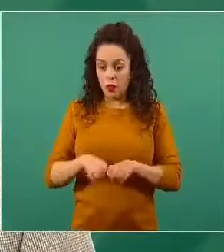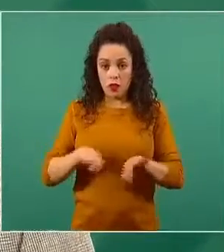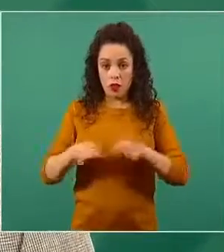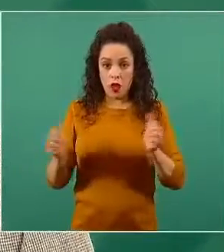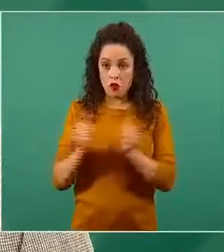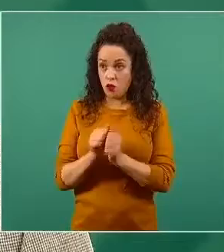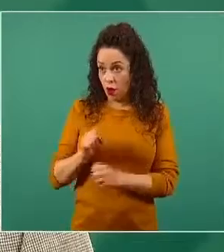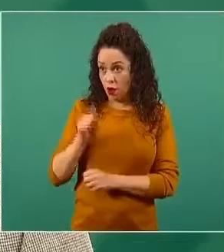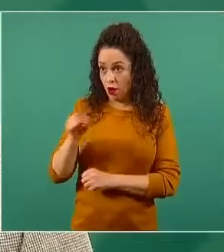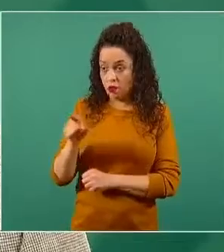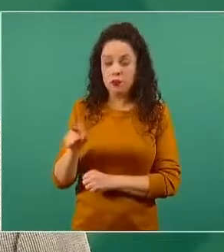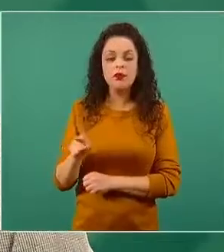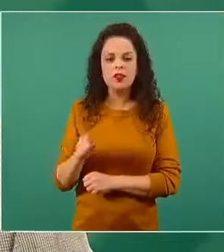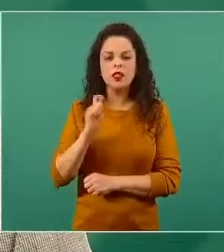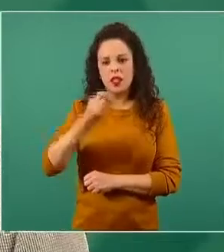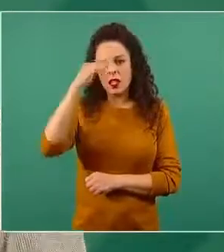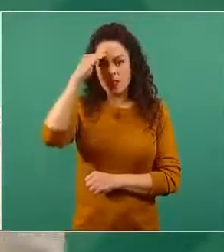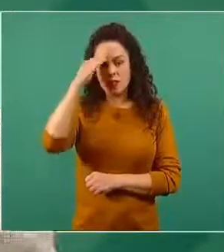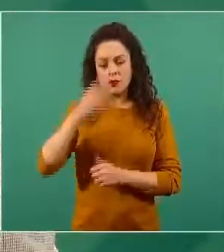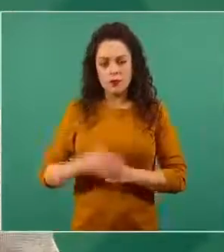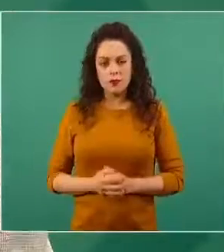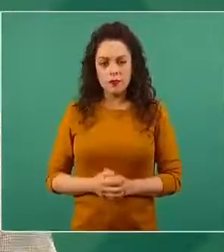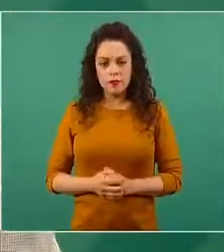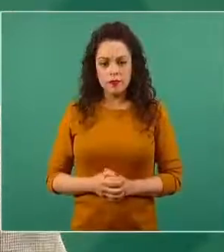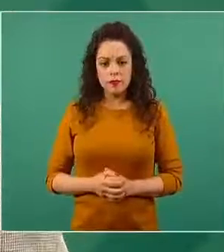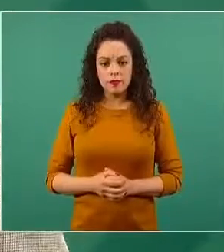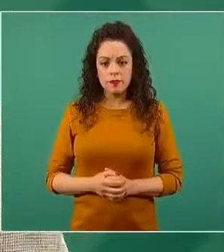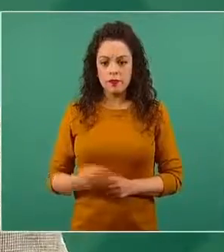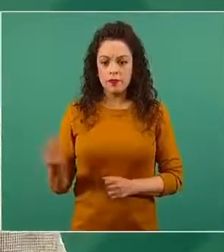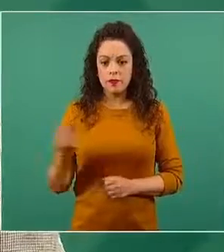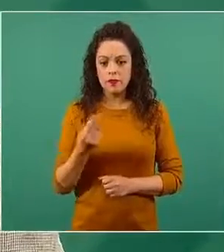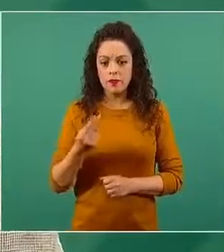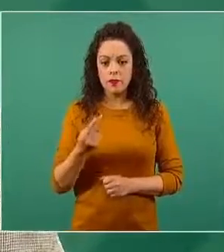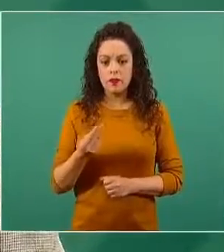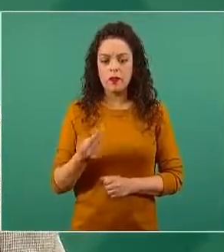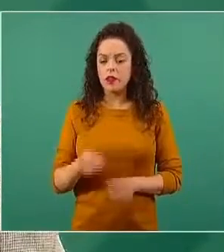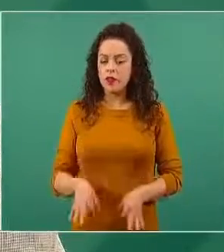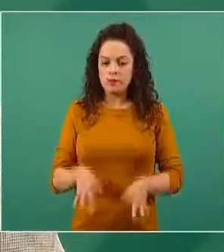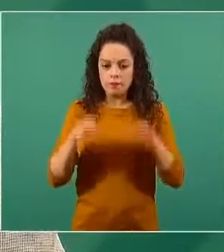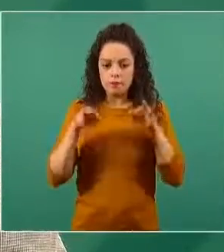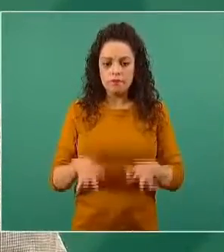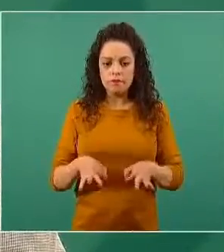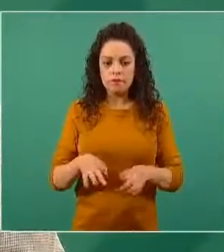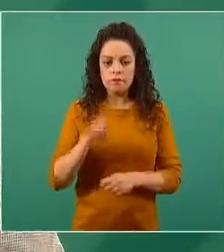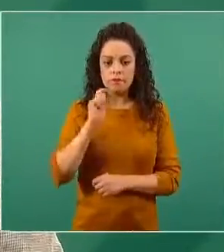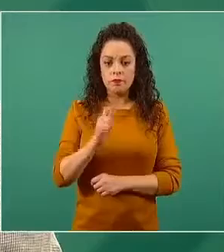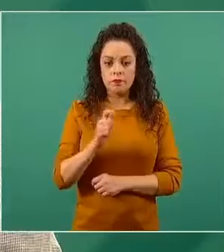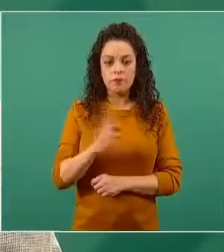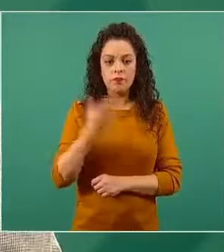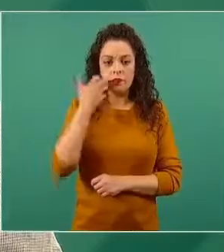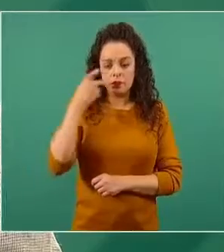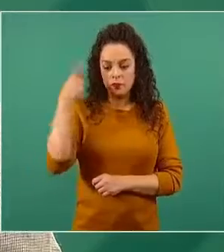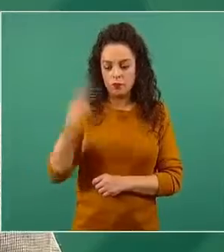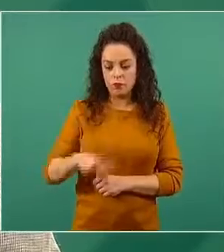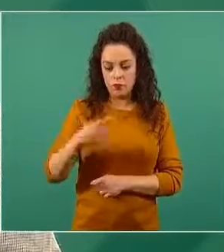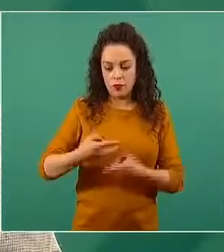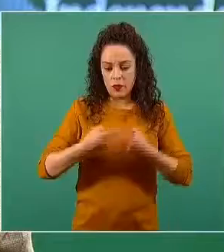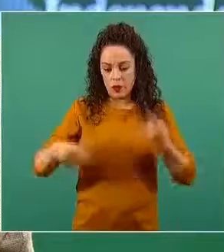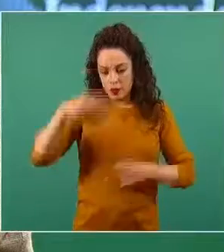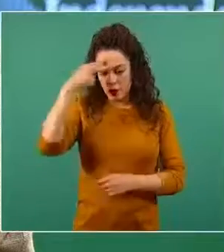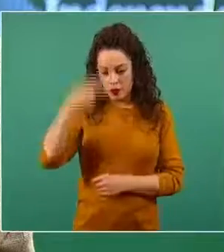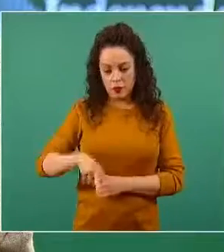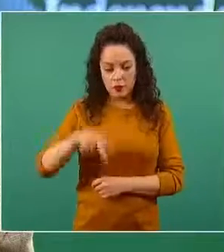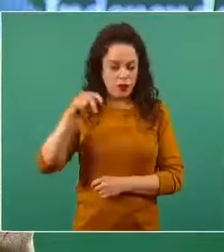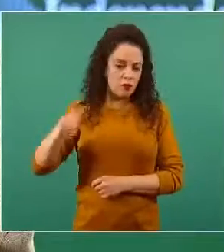es la esencia, está cimentada en la esencia de las doctrinas diplomáticas de México y de su historia. Somos